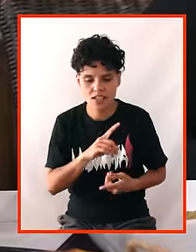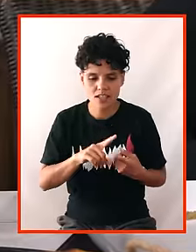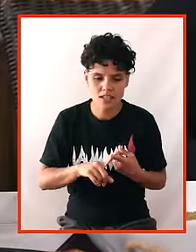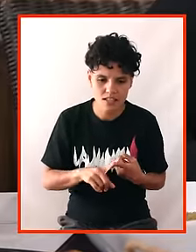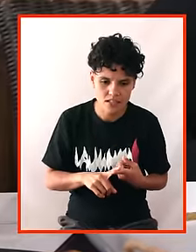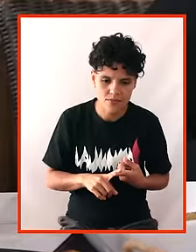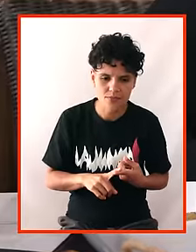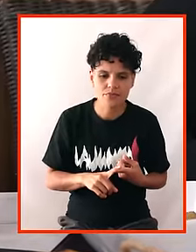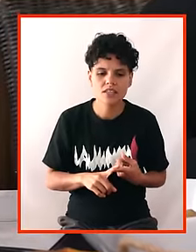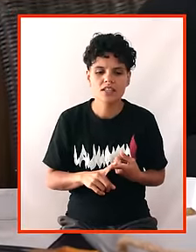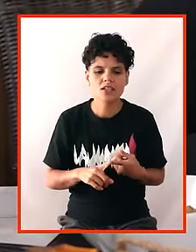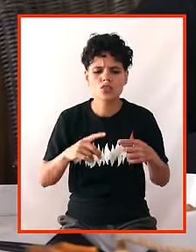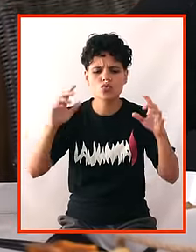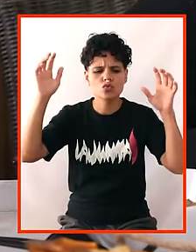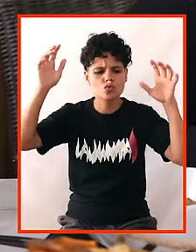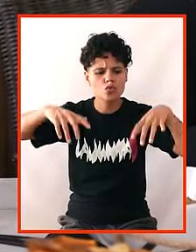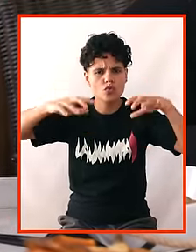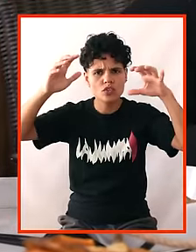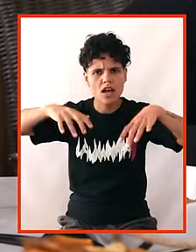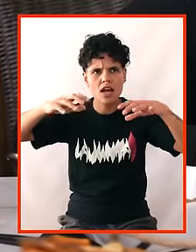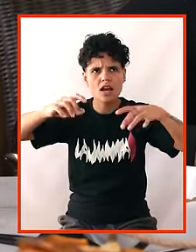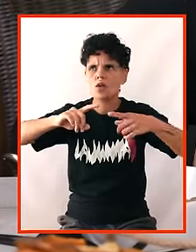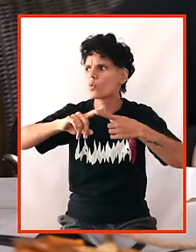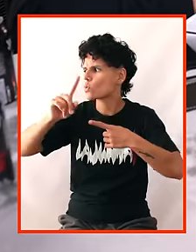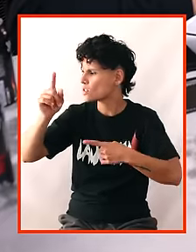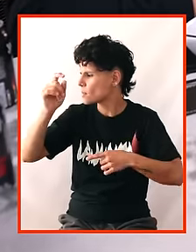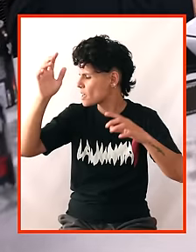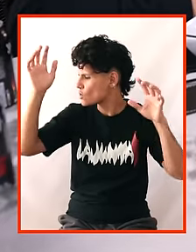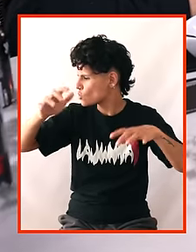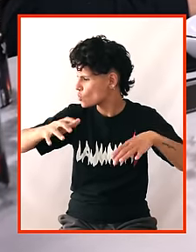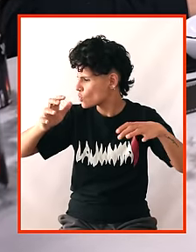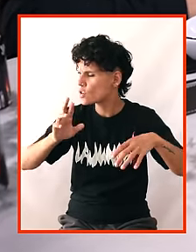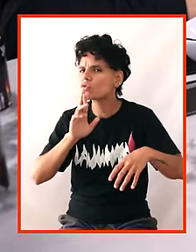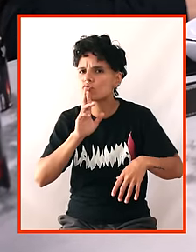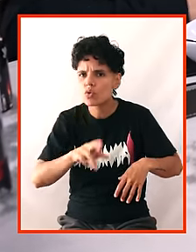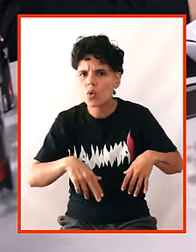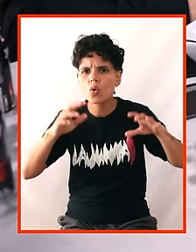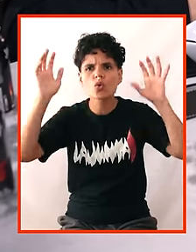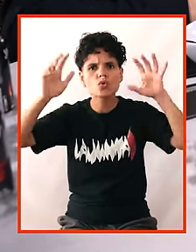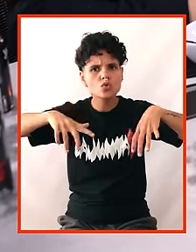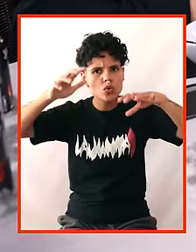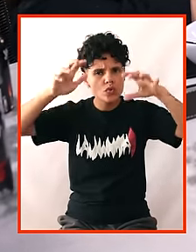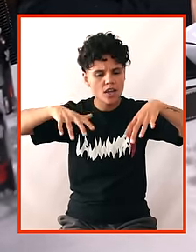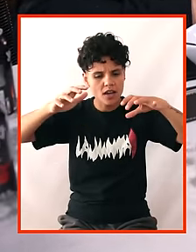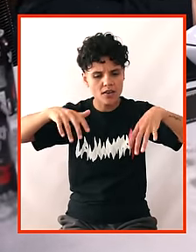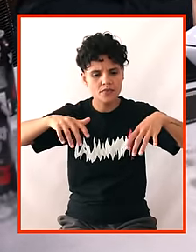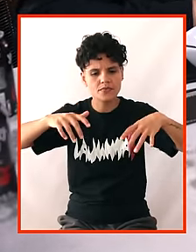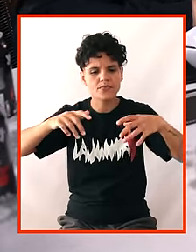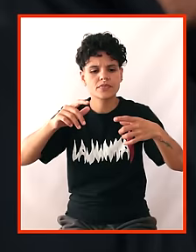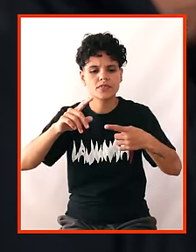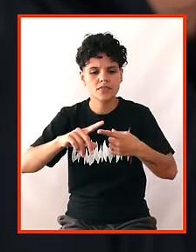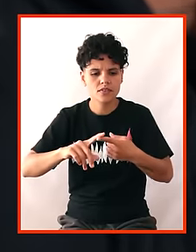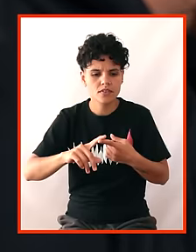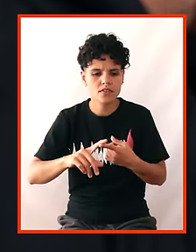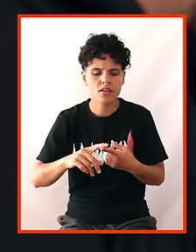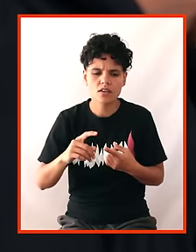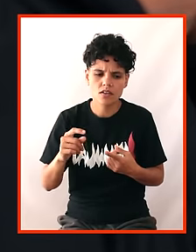Claro, se llama Lluvias de Lluvias del Sur, se llama, ¿o no? O Lluvias, llueve sobre Lluvias del Sur. Yo digo Llueve sobre Valdivia. Llueve sobre